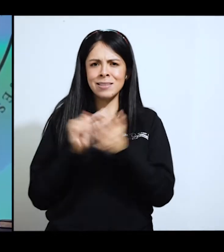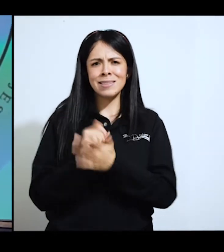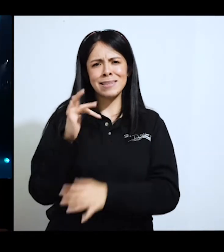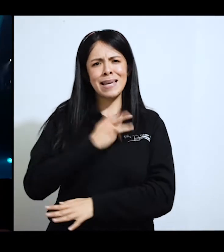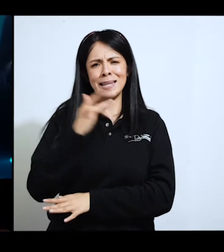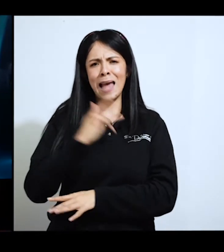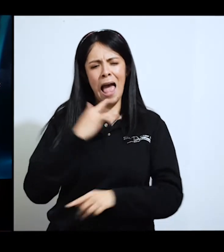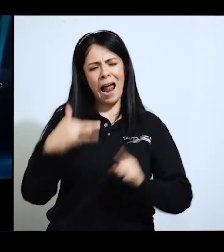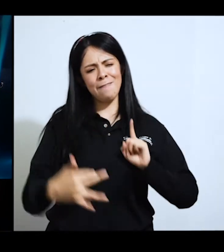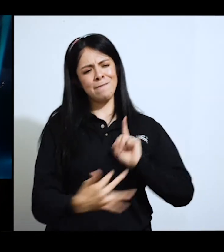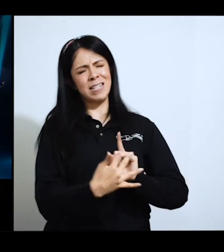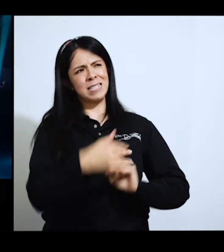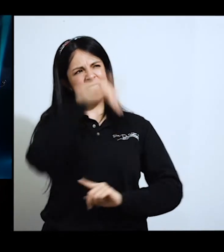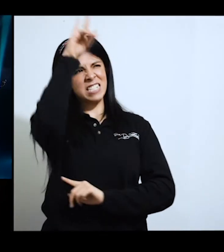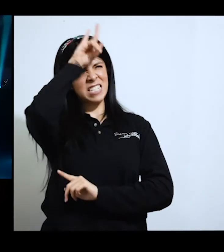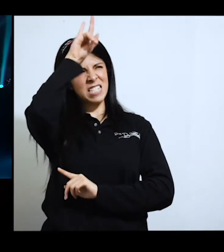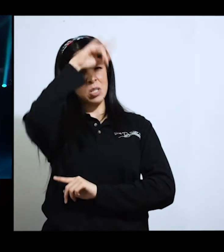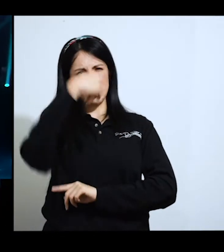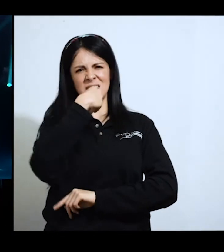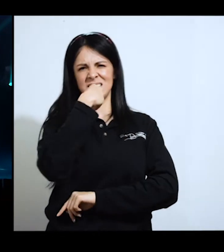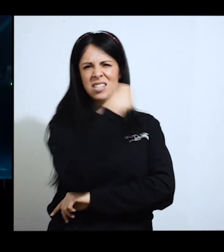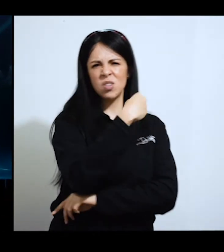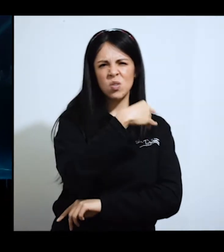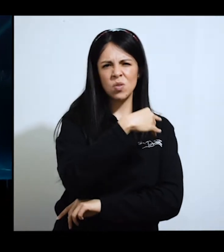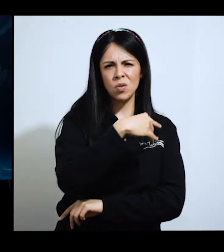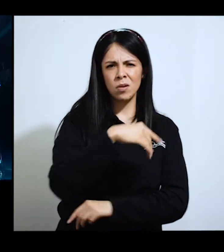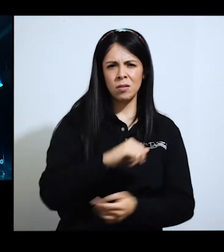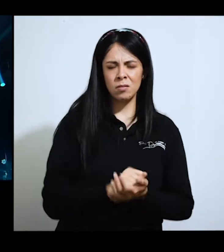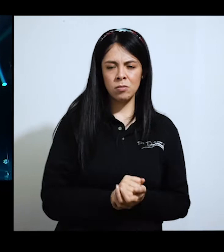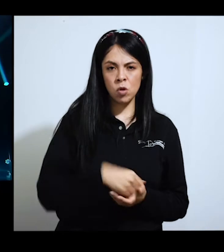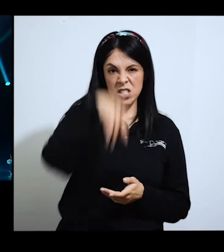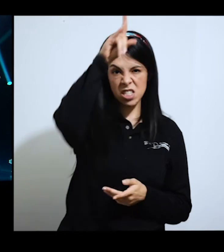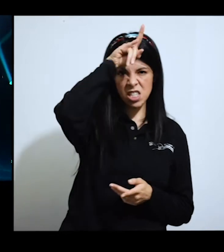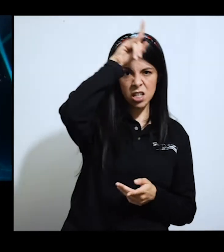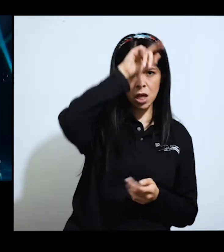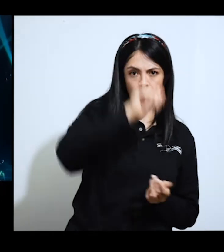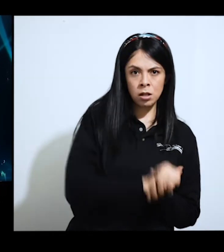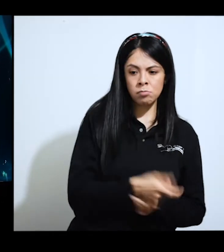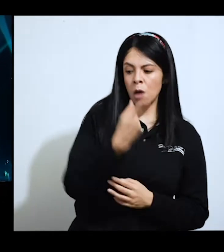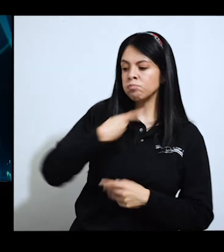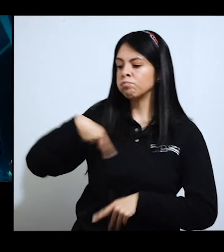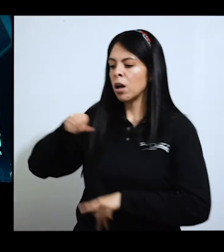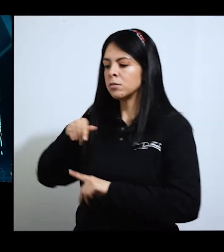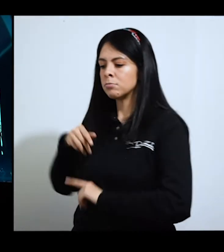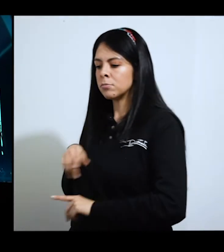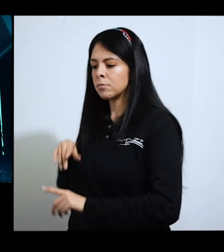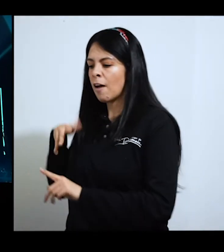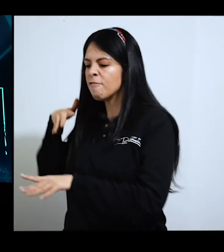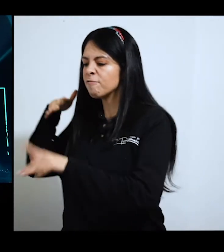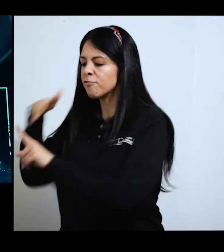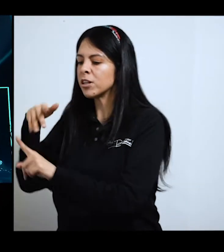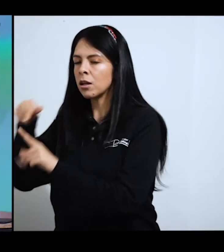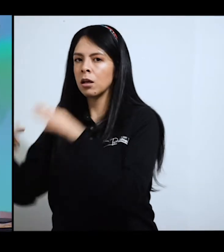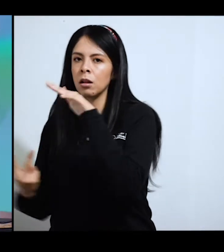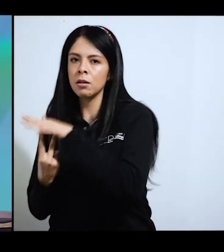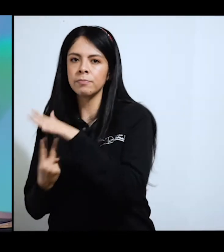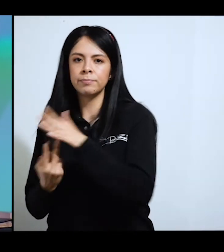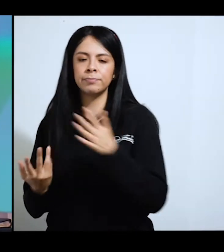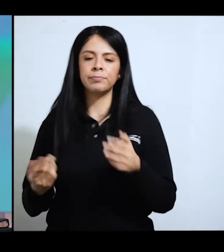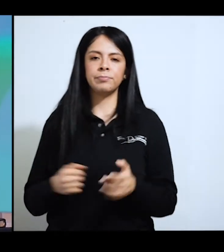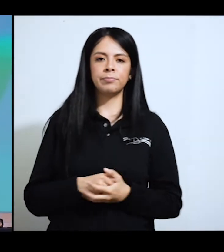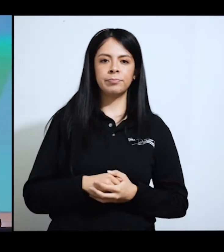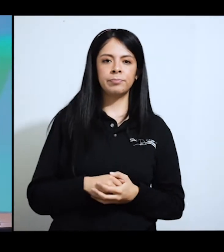que él tuvo un aguijón en su carne. Y él dice: un mensajero de